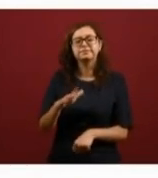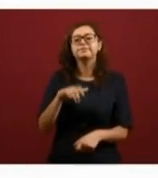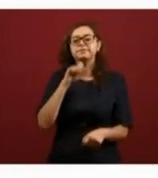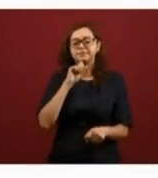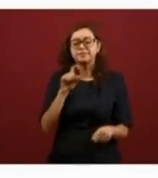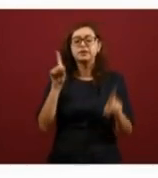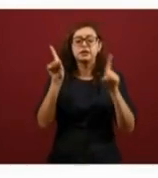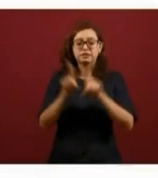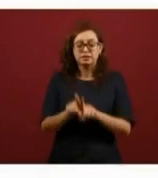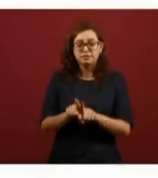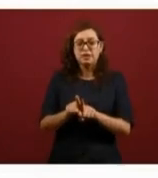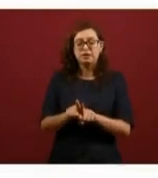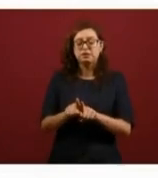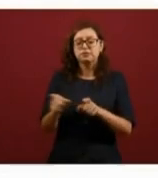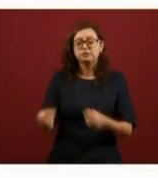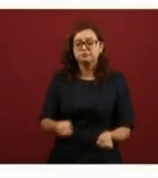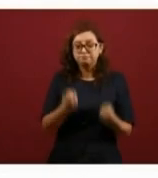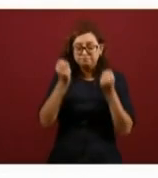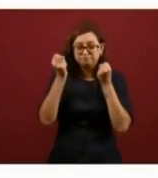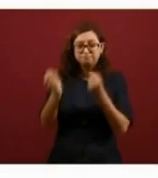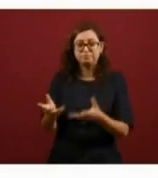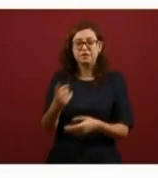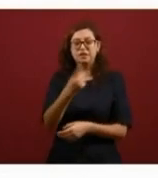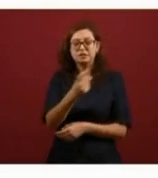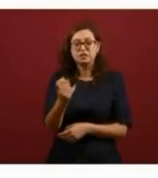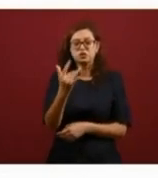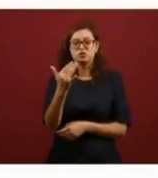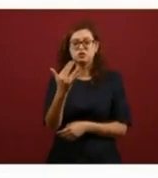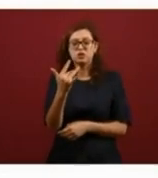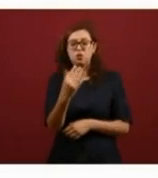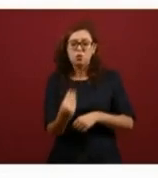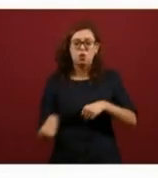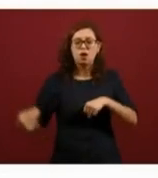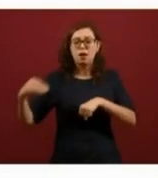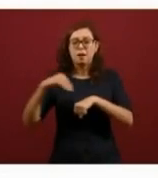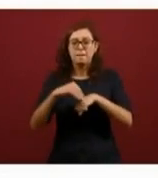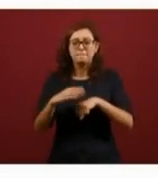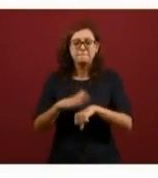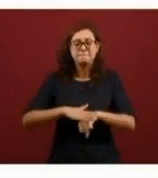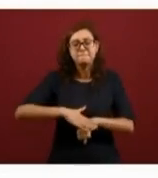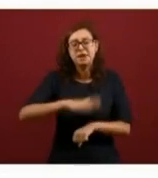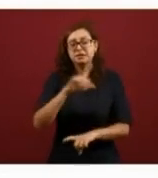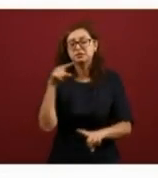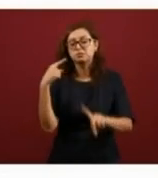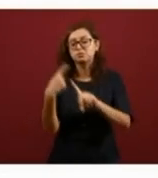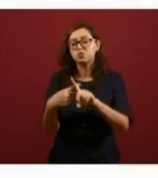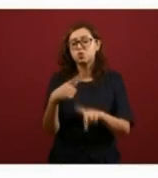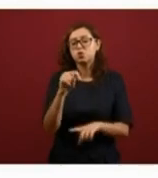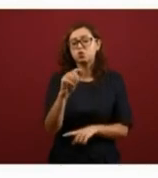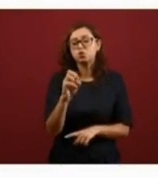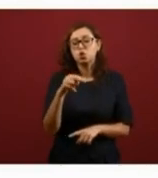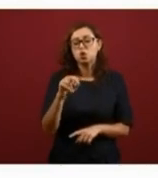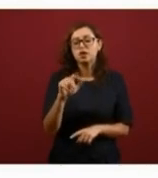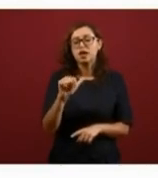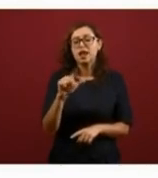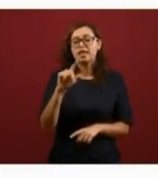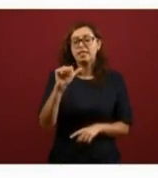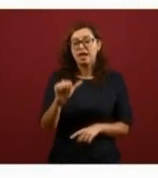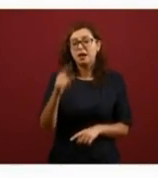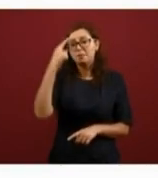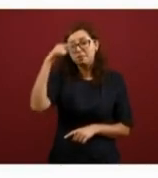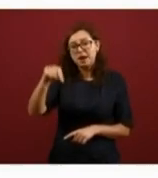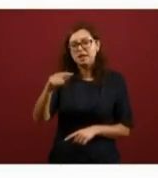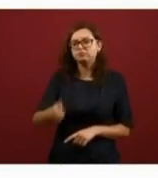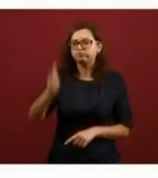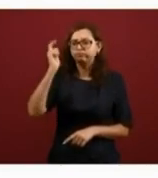le vamos a dar al productor 150 pesos adicionales por cada tonelada para que pueda pagar el flete